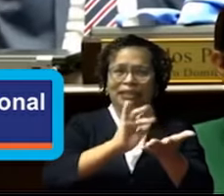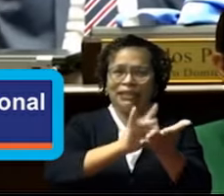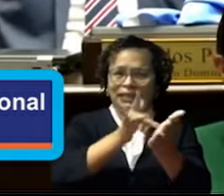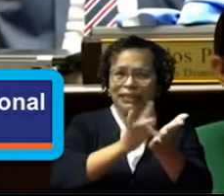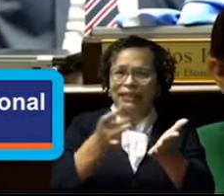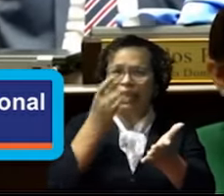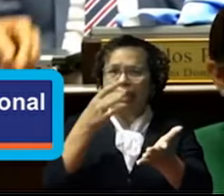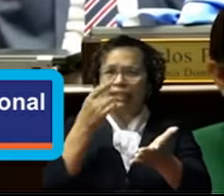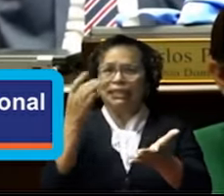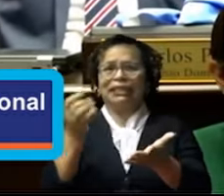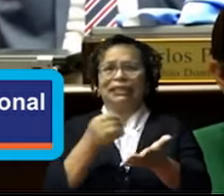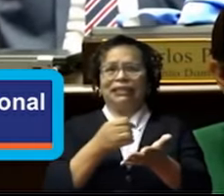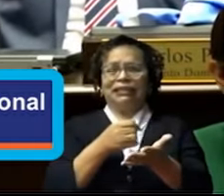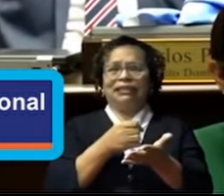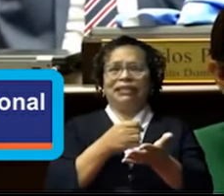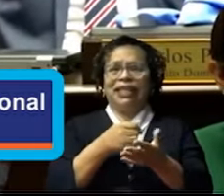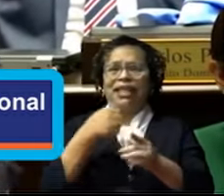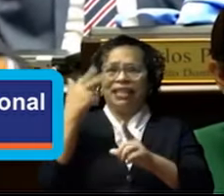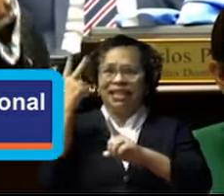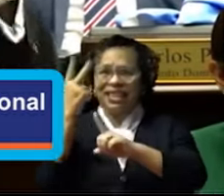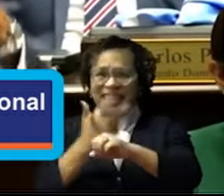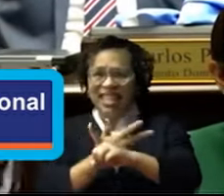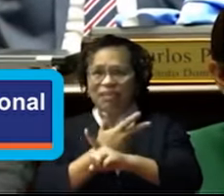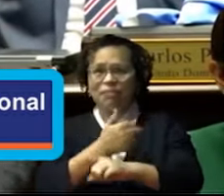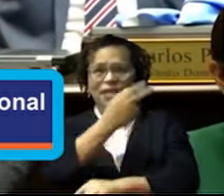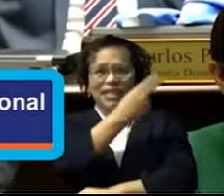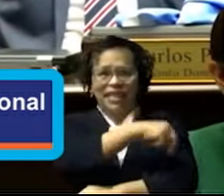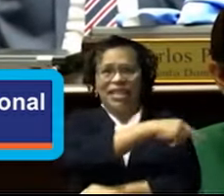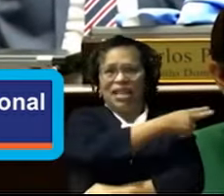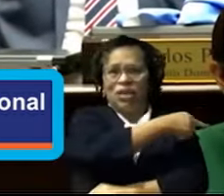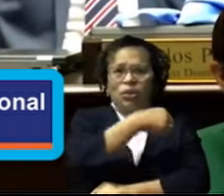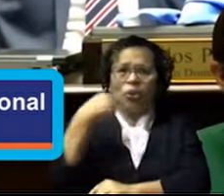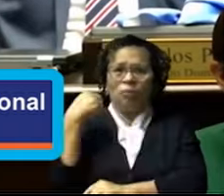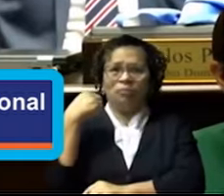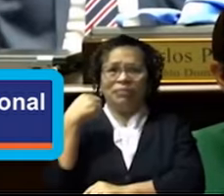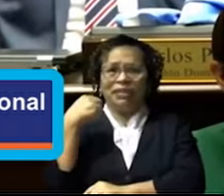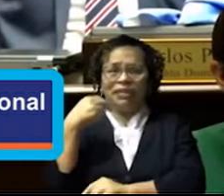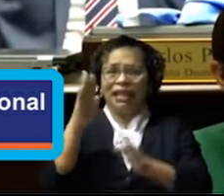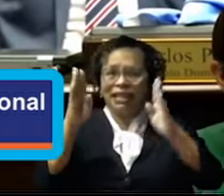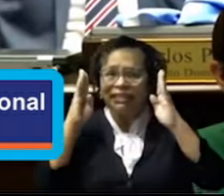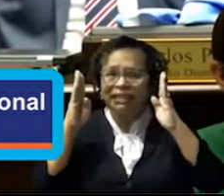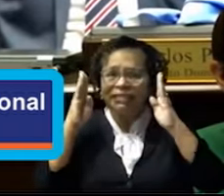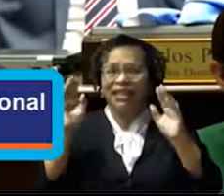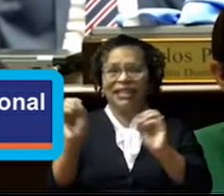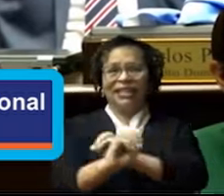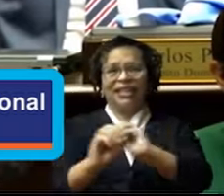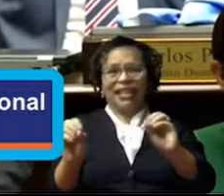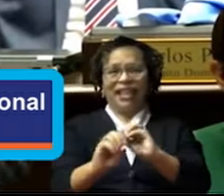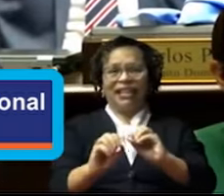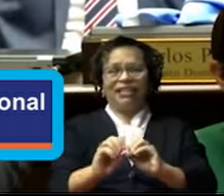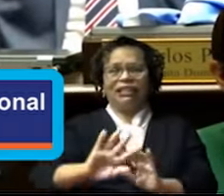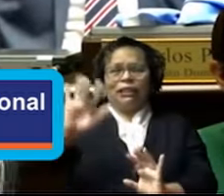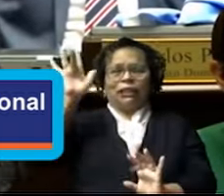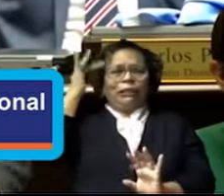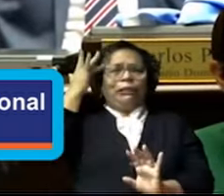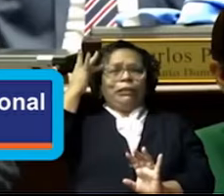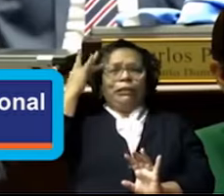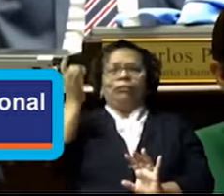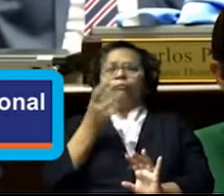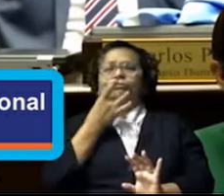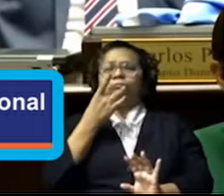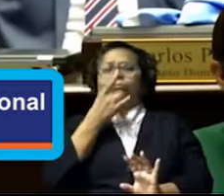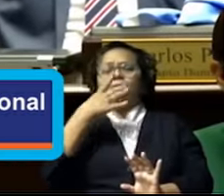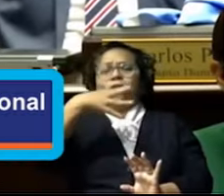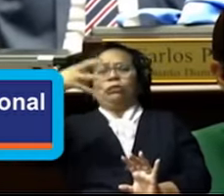hospitales para que se vayan a morir a las casas. La gente está harta de apagones, presidente. La gente está harta,